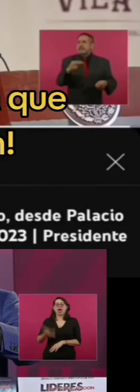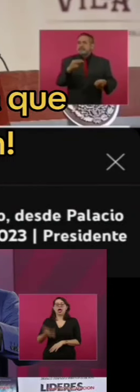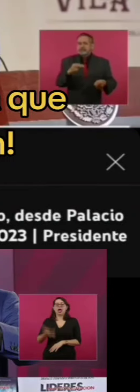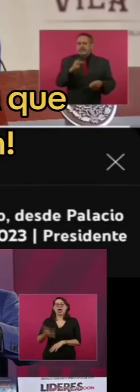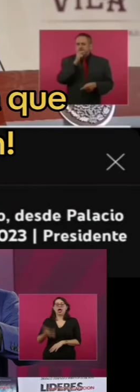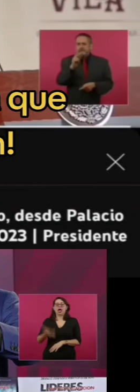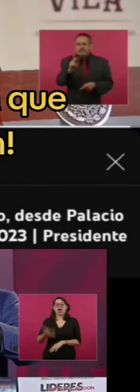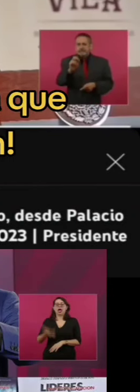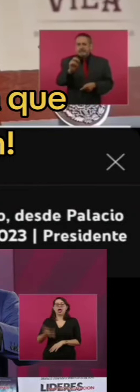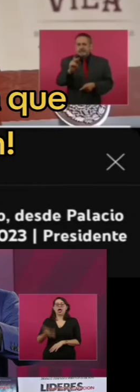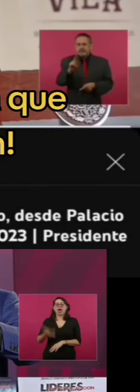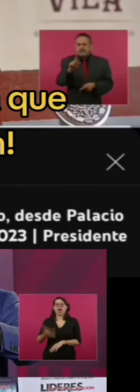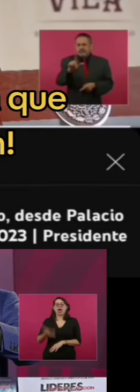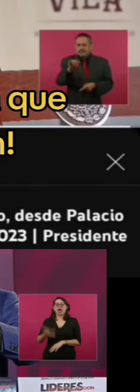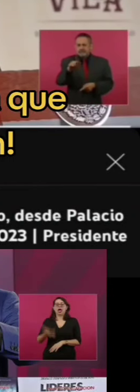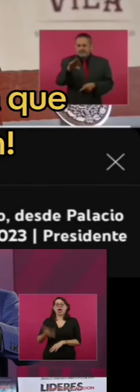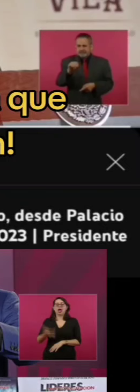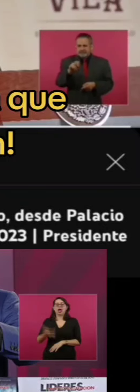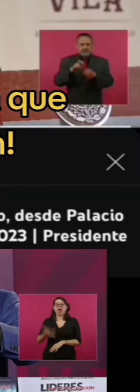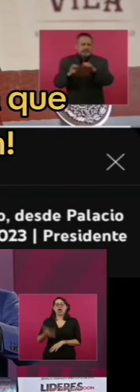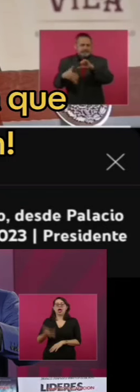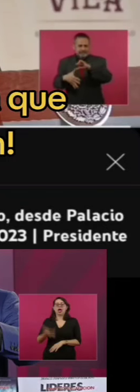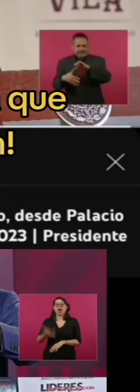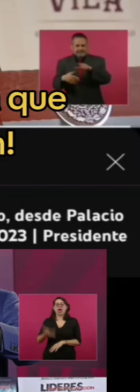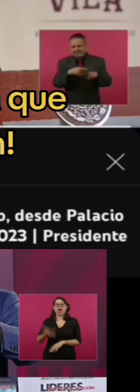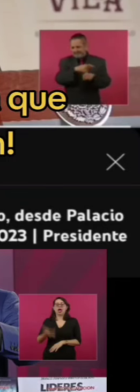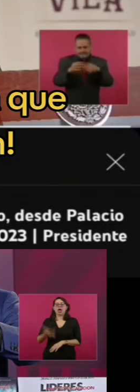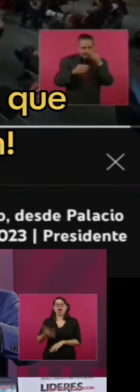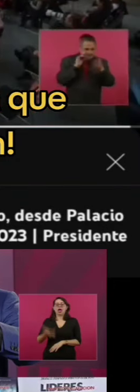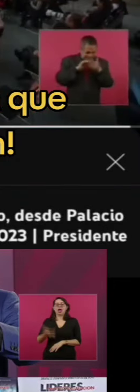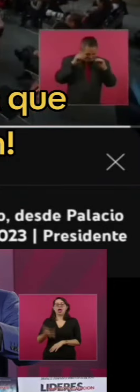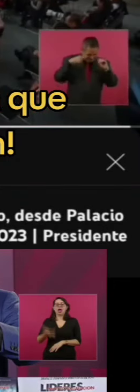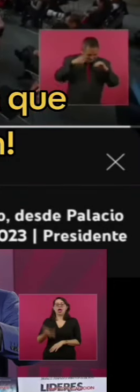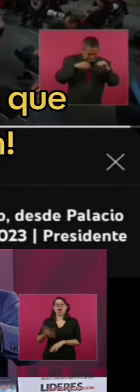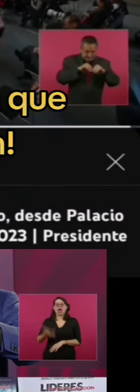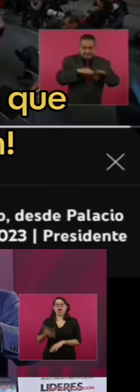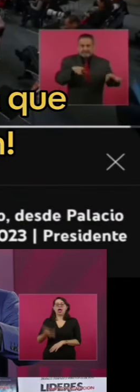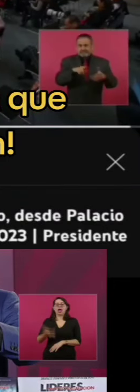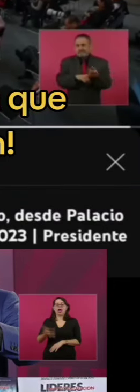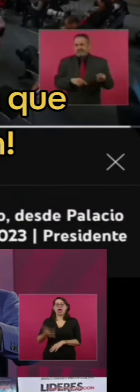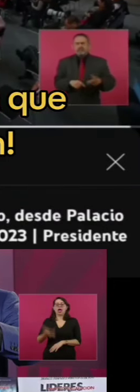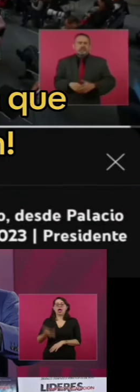del populismo en América, ¿sí? Entonces,